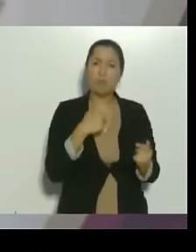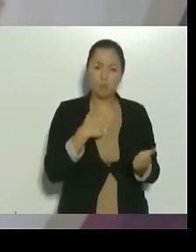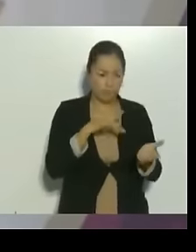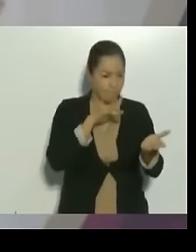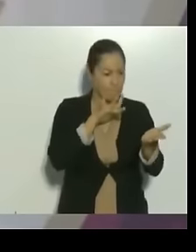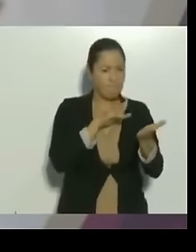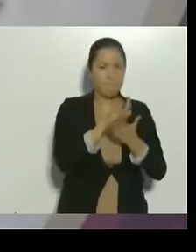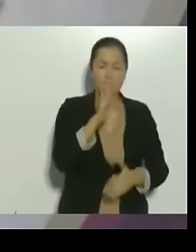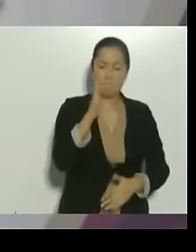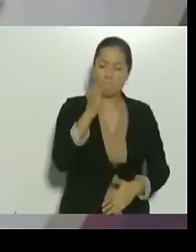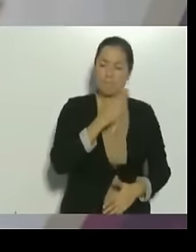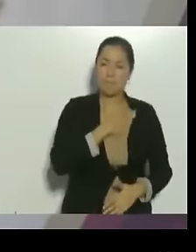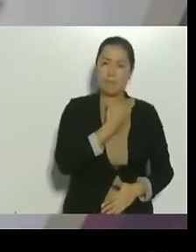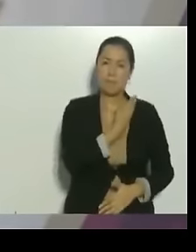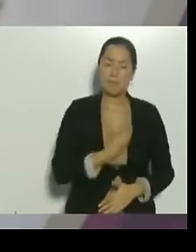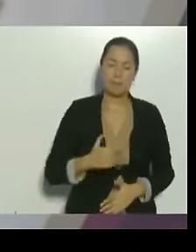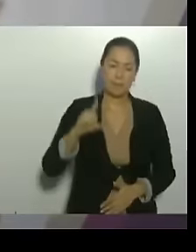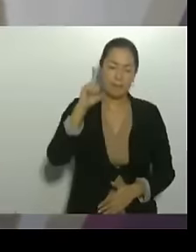mi